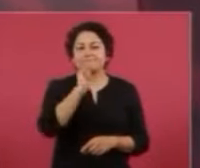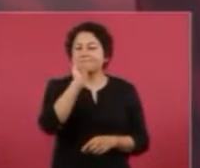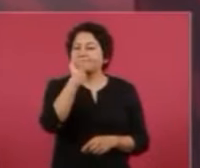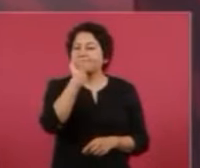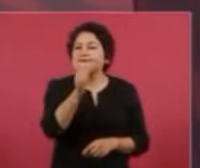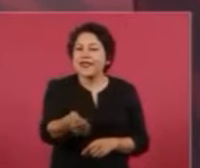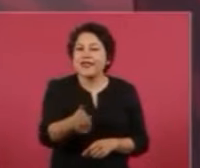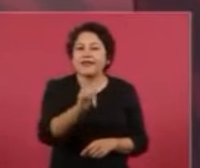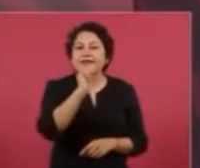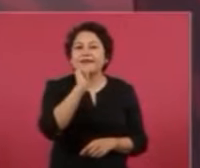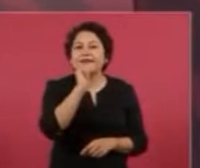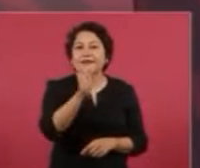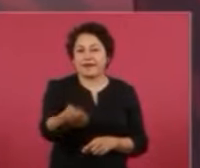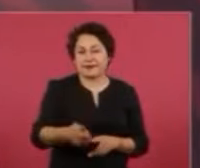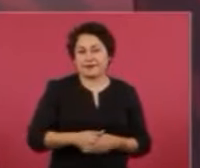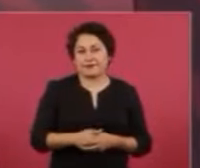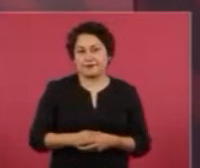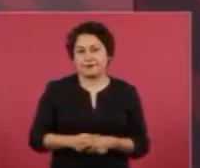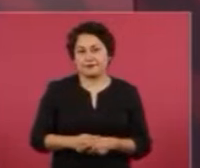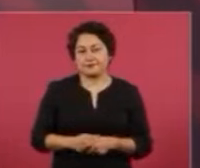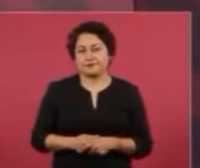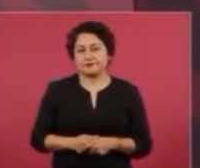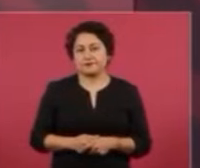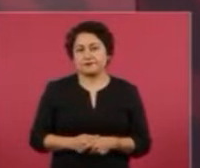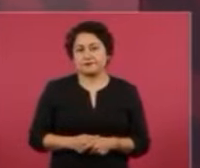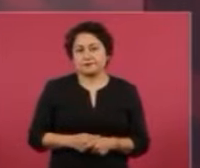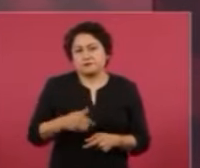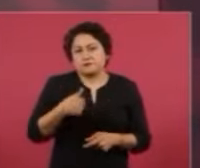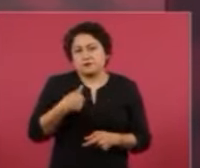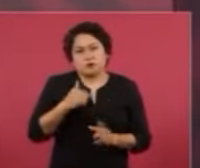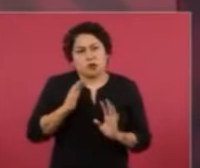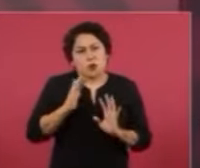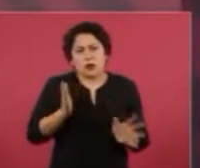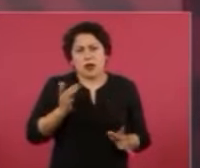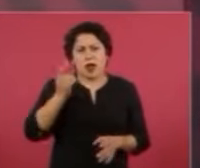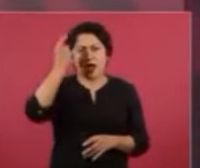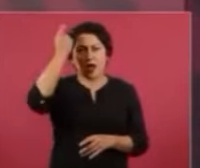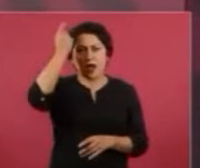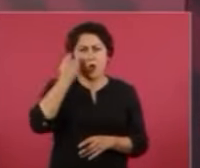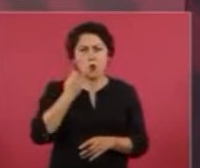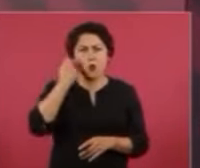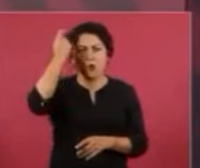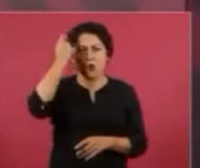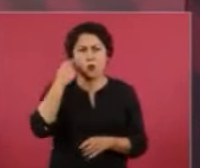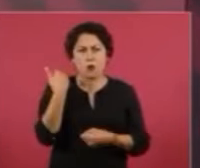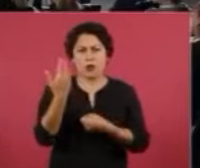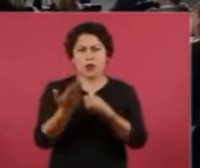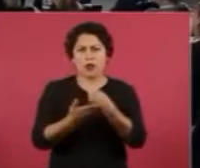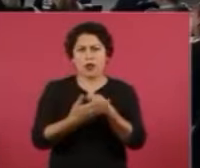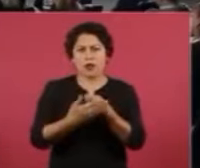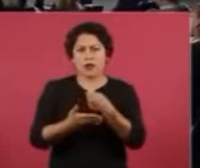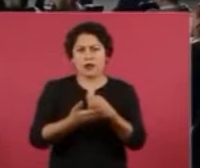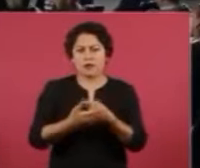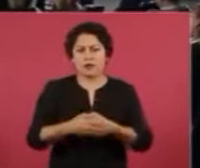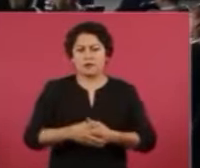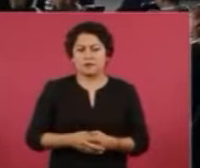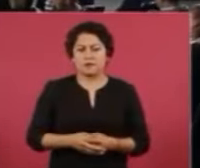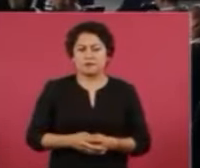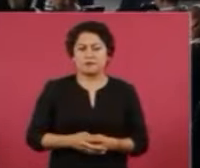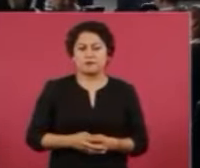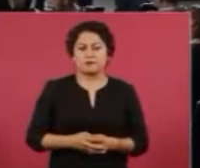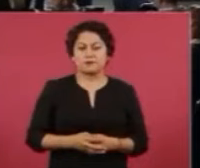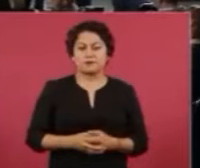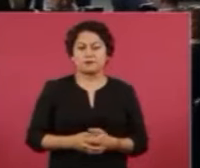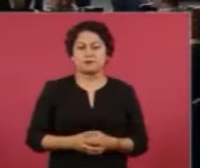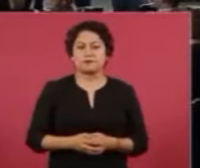nada no yo este me jubilo me acaban de regalar este